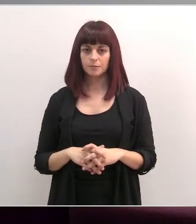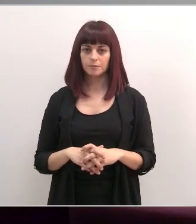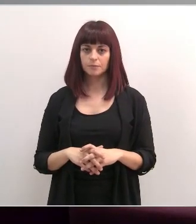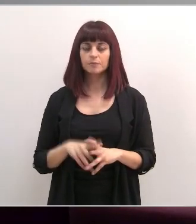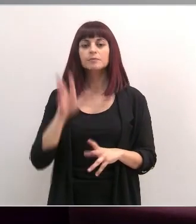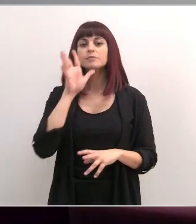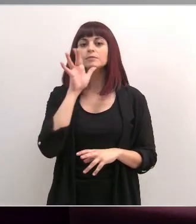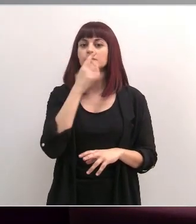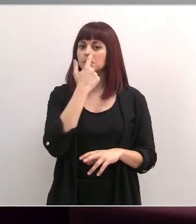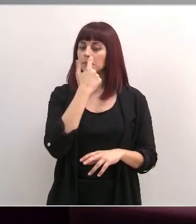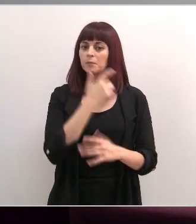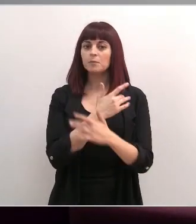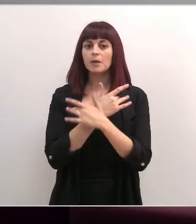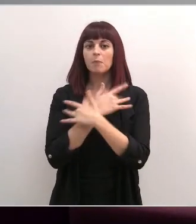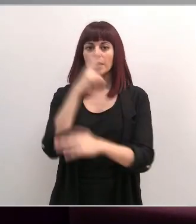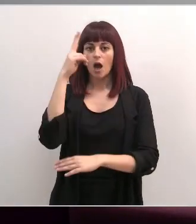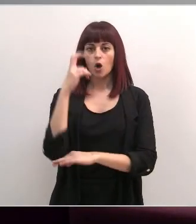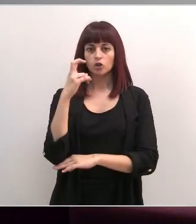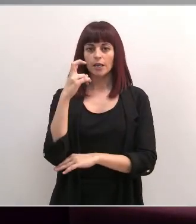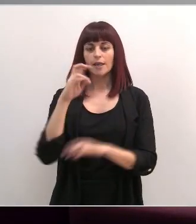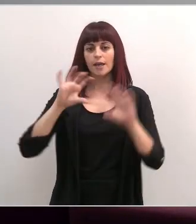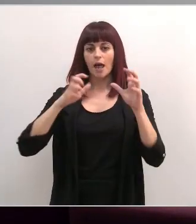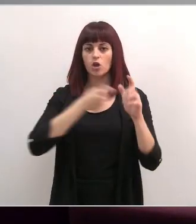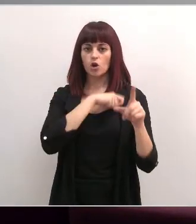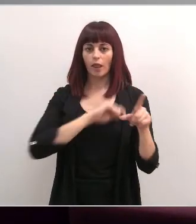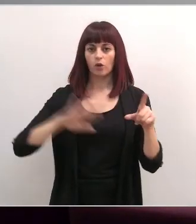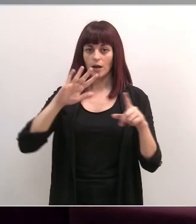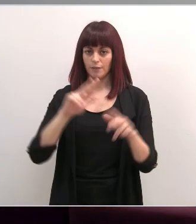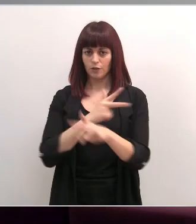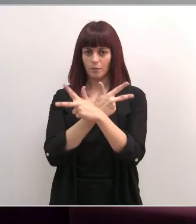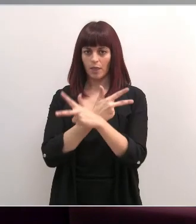Damos paso ahora a María José Jiménez, de Radio Nacional, que interviene por videollamada.